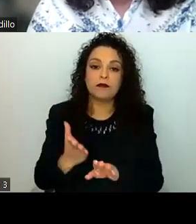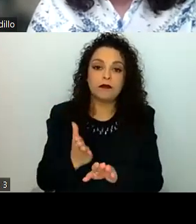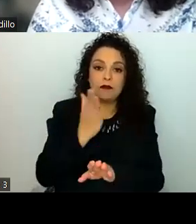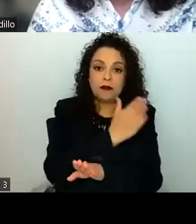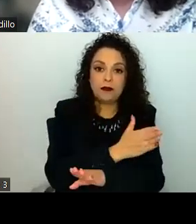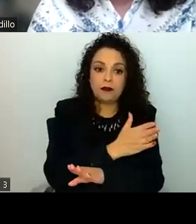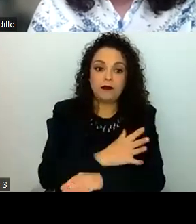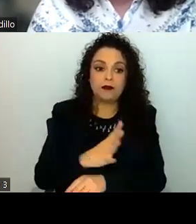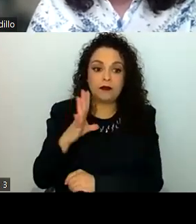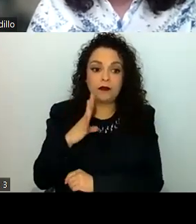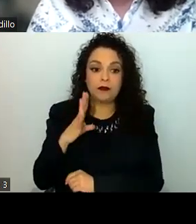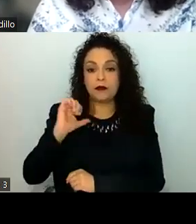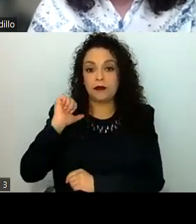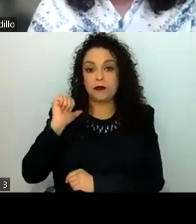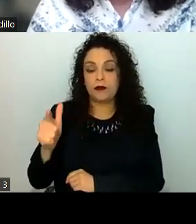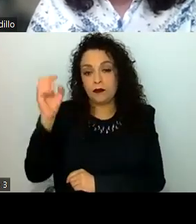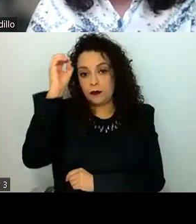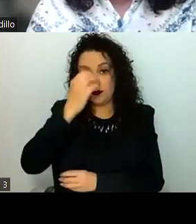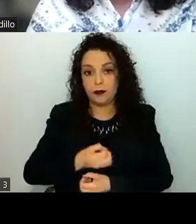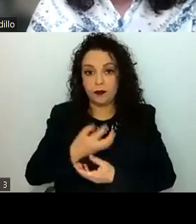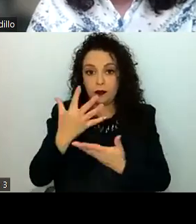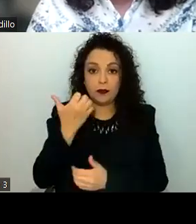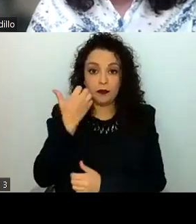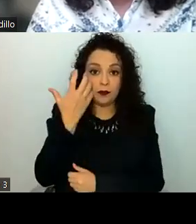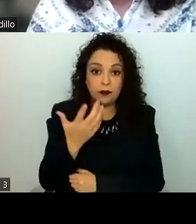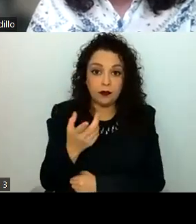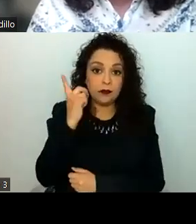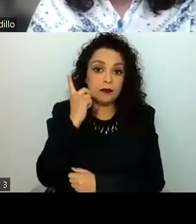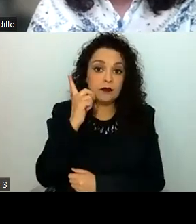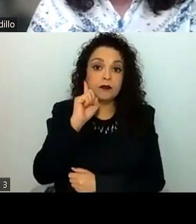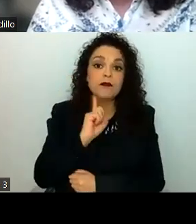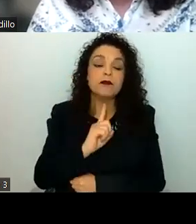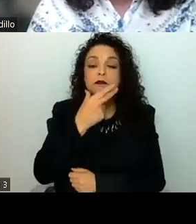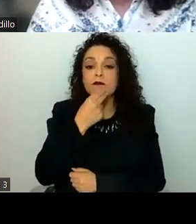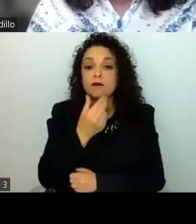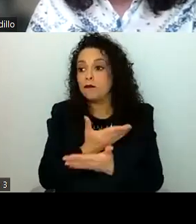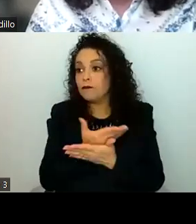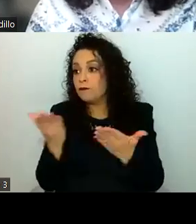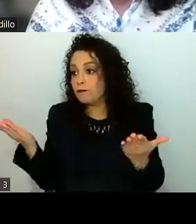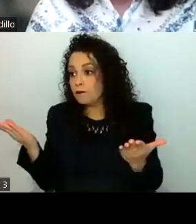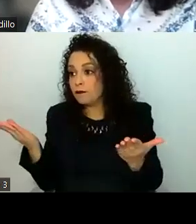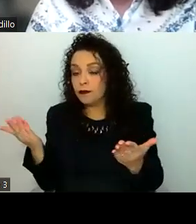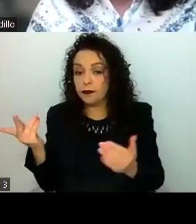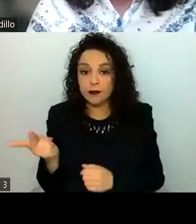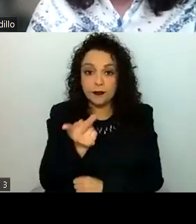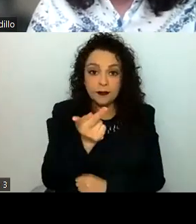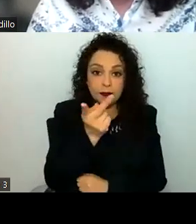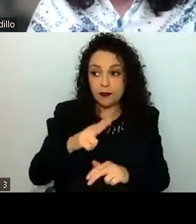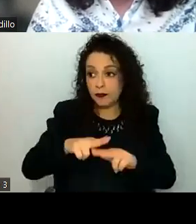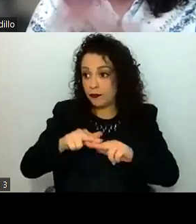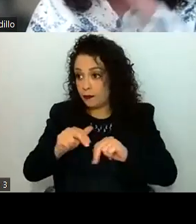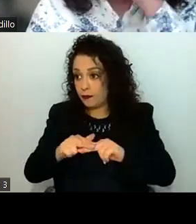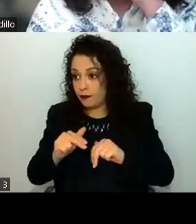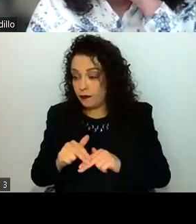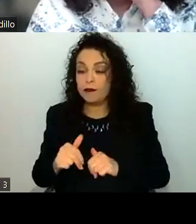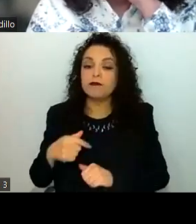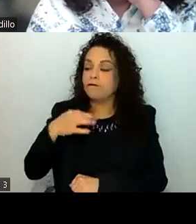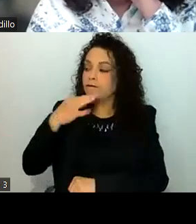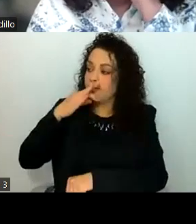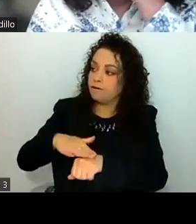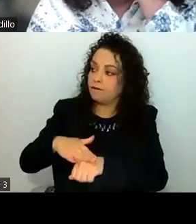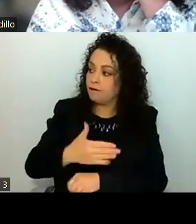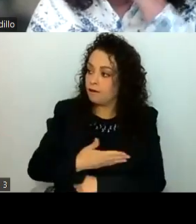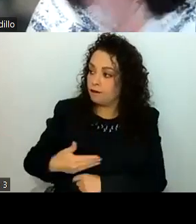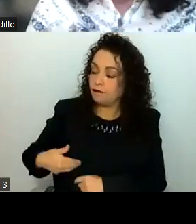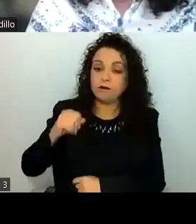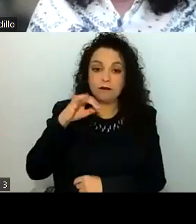¿Existe algún comentario de alguna diputada o diputado? Diputado, al no existir comentarios, se da por